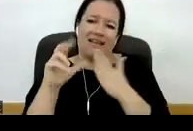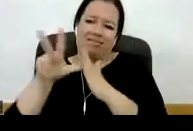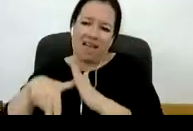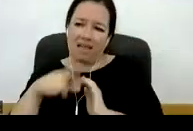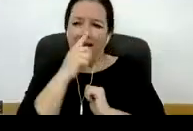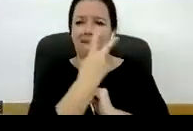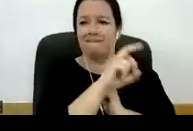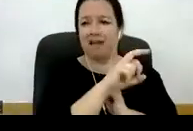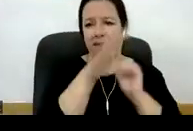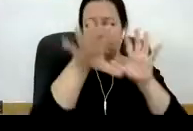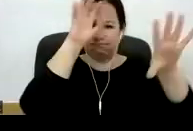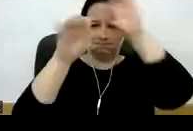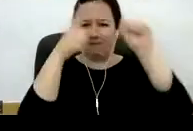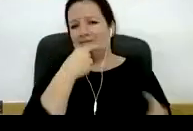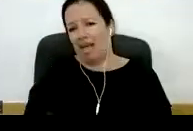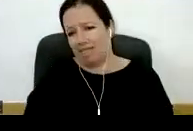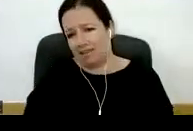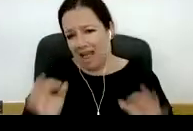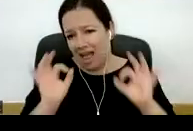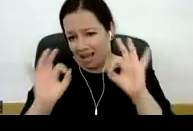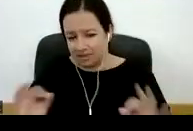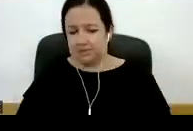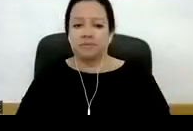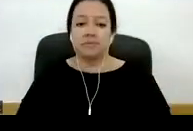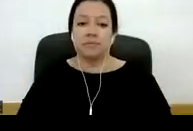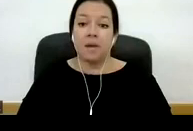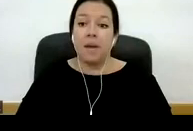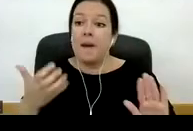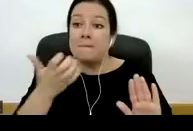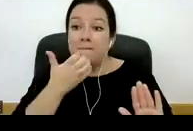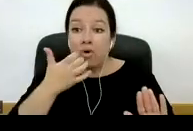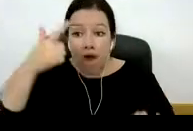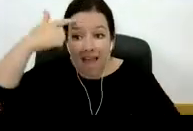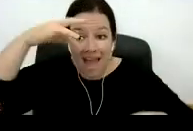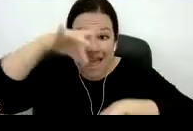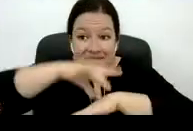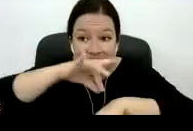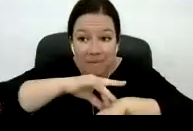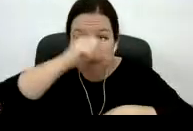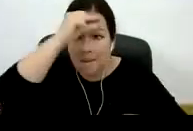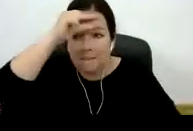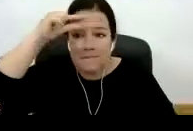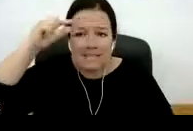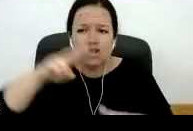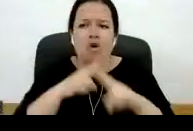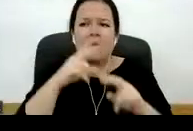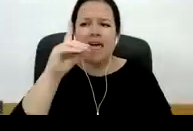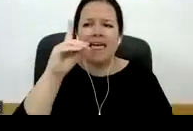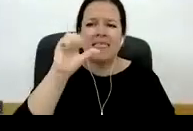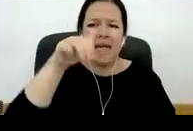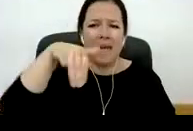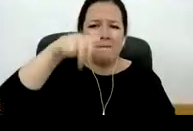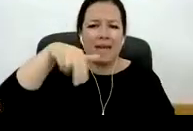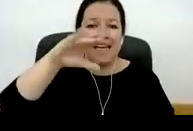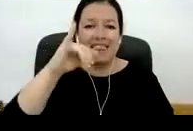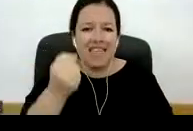evidencia, pero fundamentalmente esta es la razón. Si hay una demencia, entendemos por demencia cuando hay un